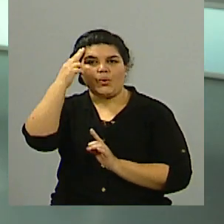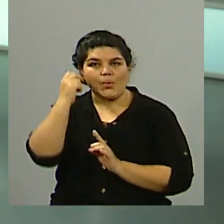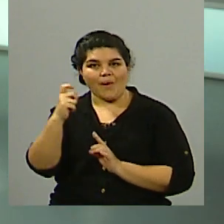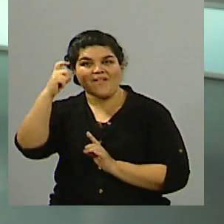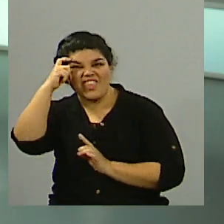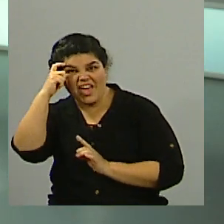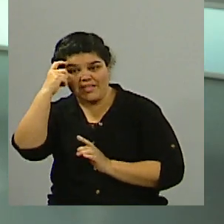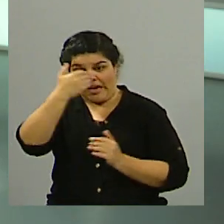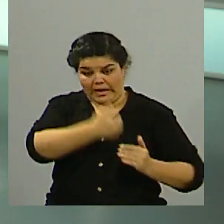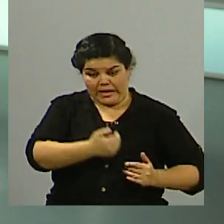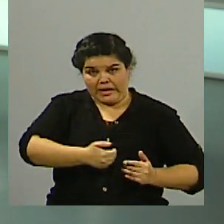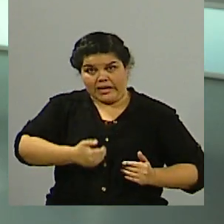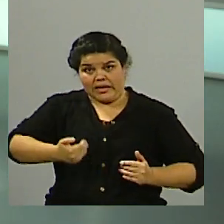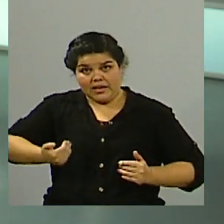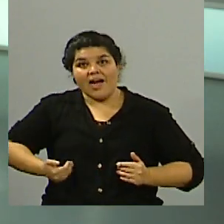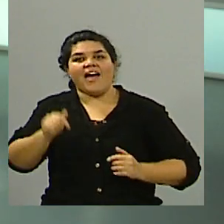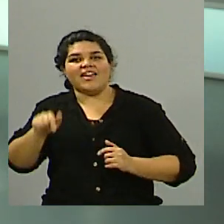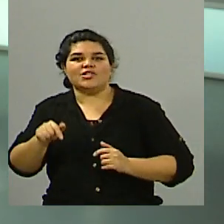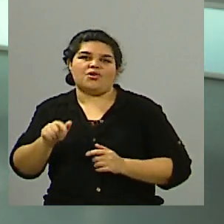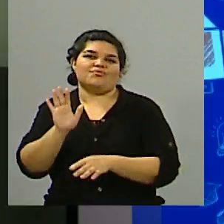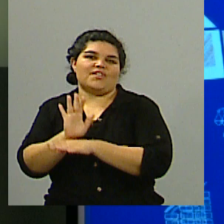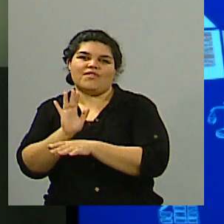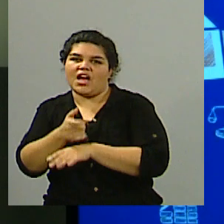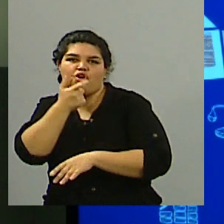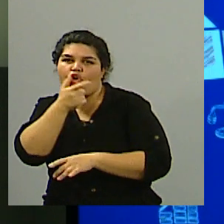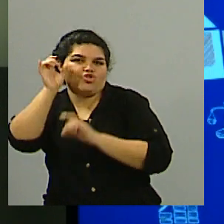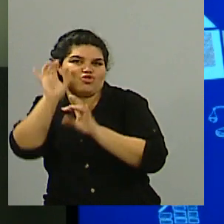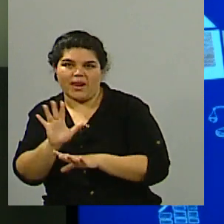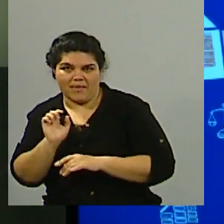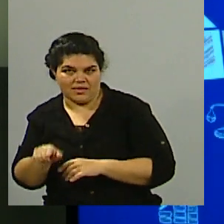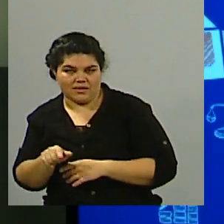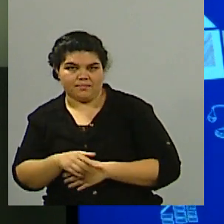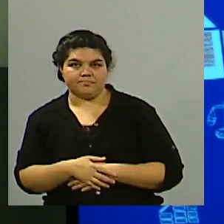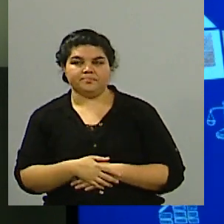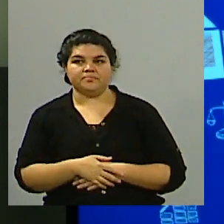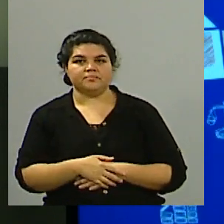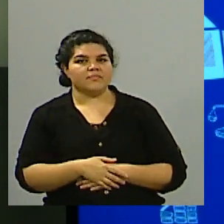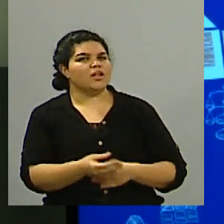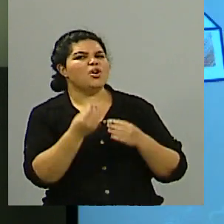esto ya tienen este grado, que es el sexto Dan, para